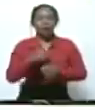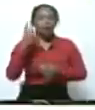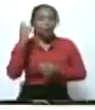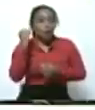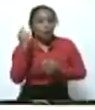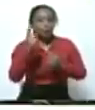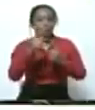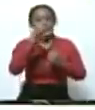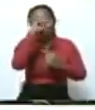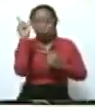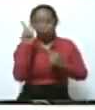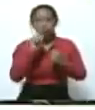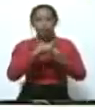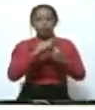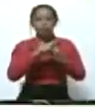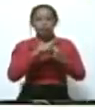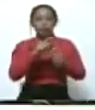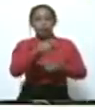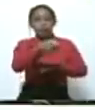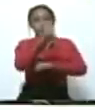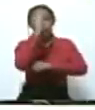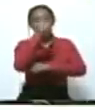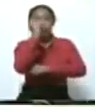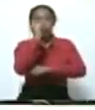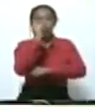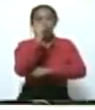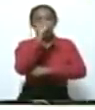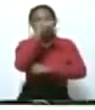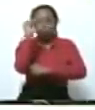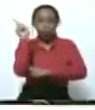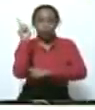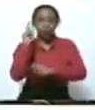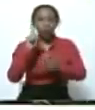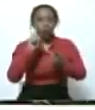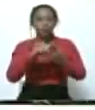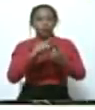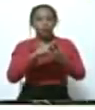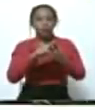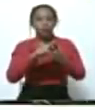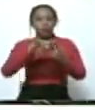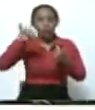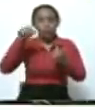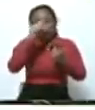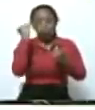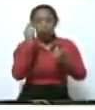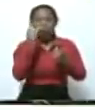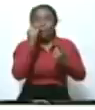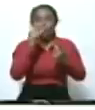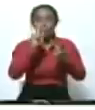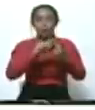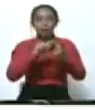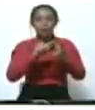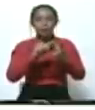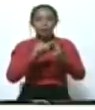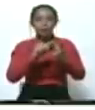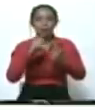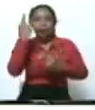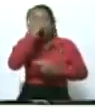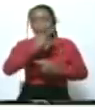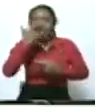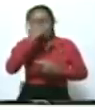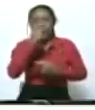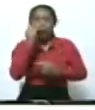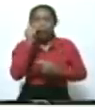PSUV, pescadores, por el PSUV Olga Figueroa, por la JPSUV Pedro Lugo, afrodescendientes,